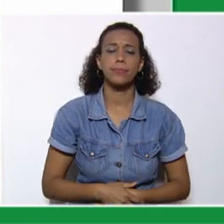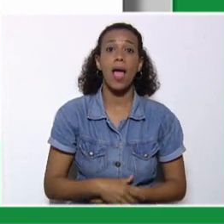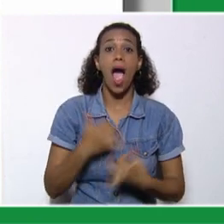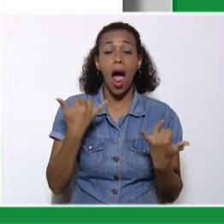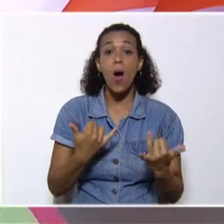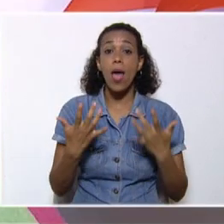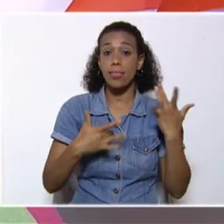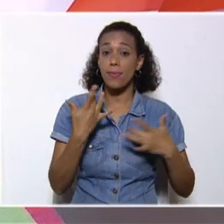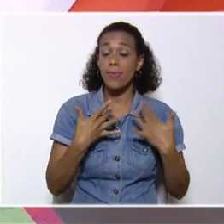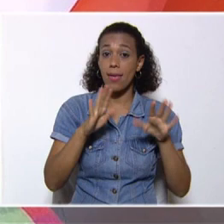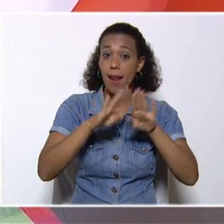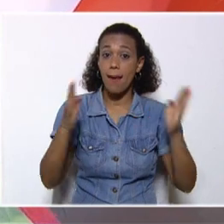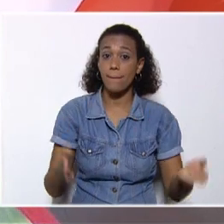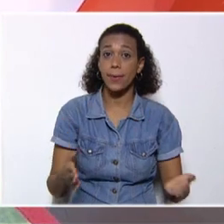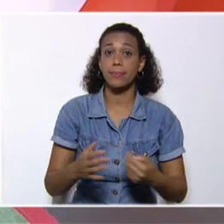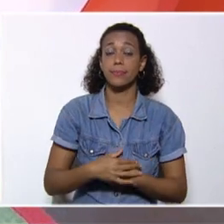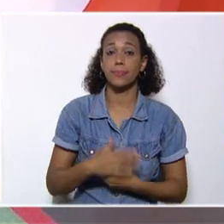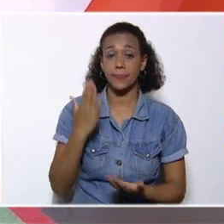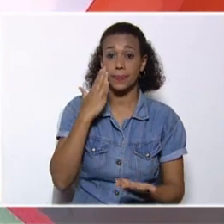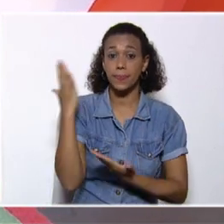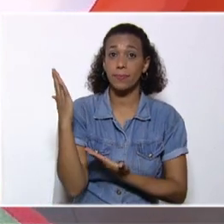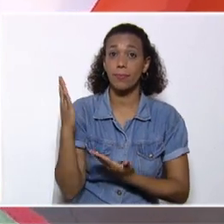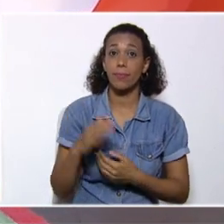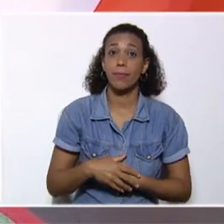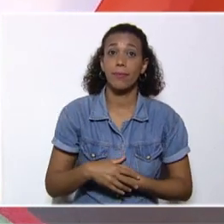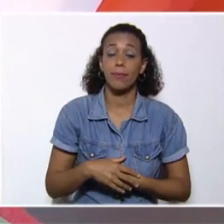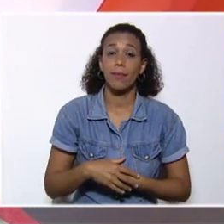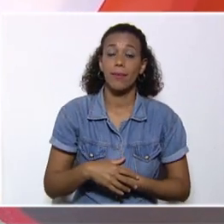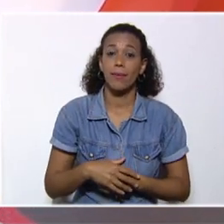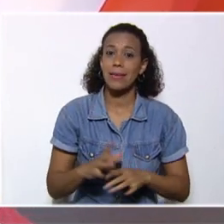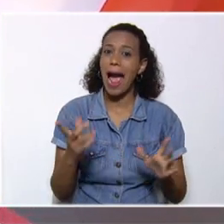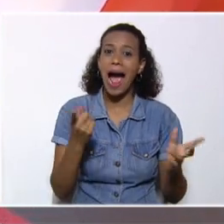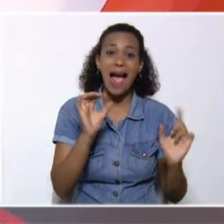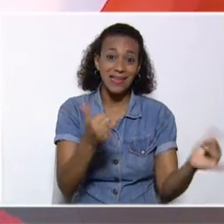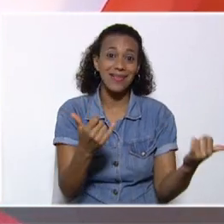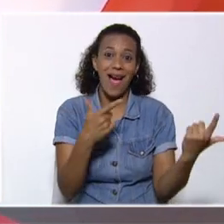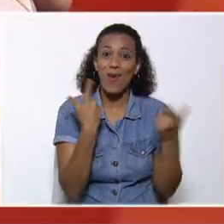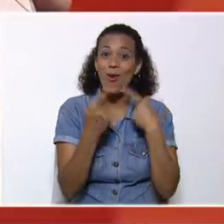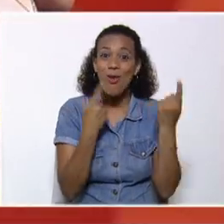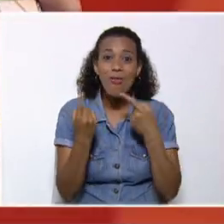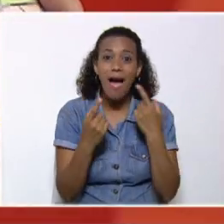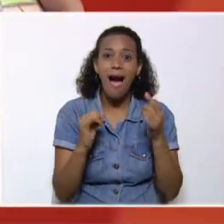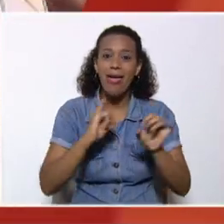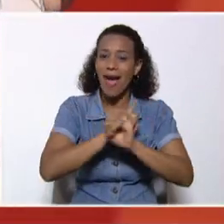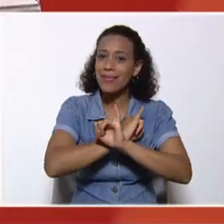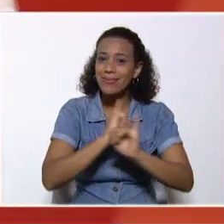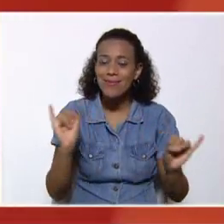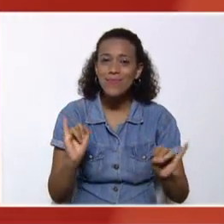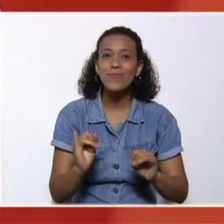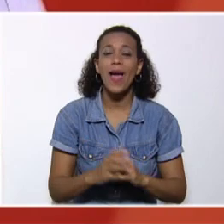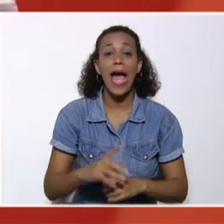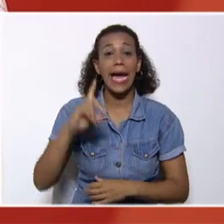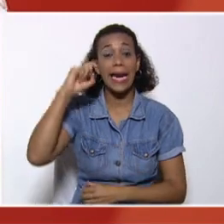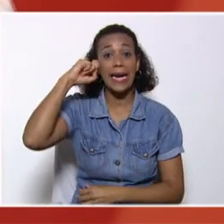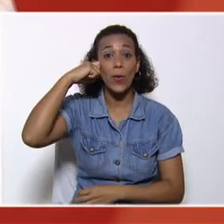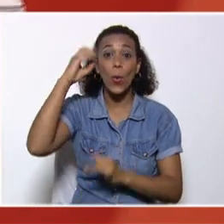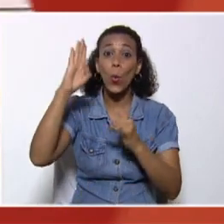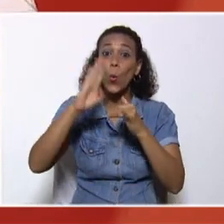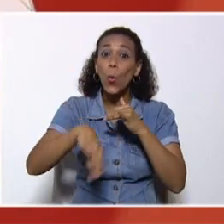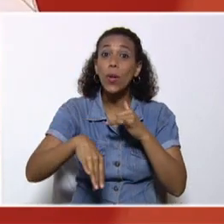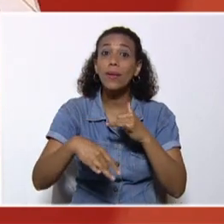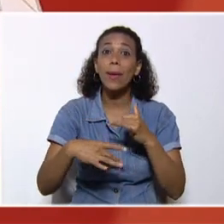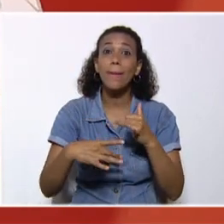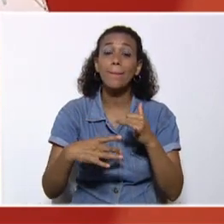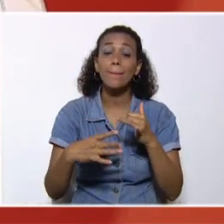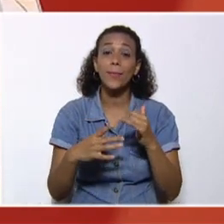a explicar. Bueno, entonces aquí ya tenemos el croquis ya coloreado, ya estaría finalizado. Recuerden que al finalizar